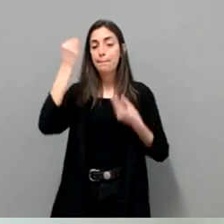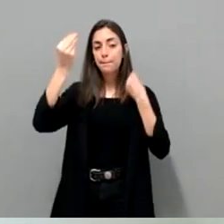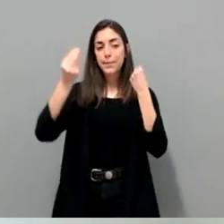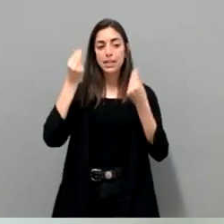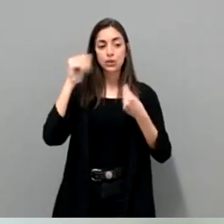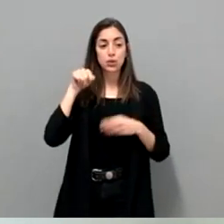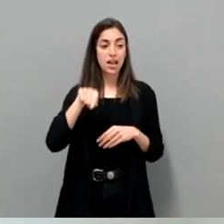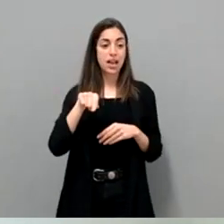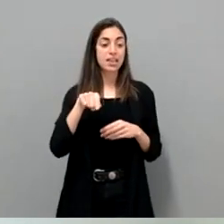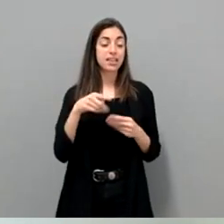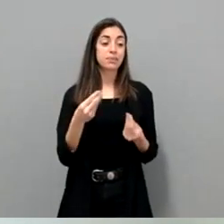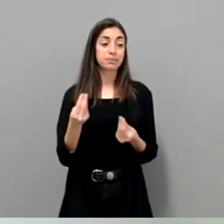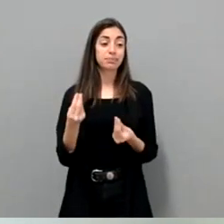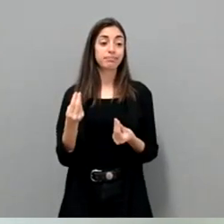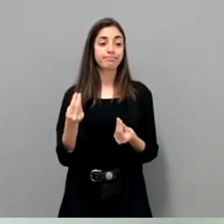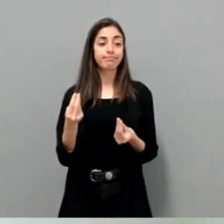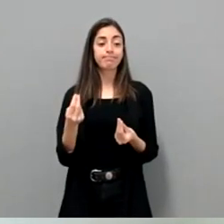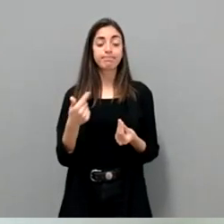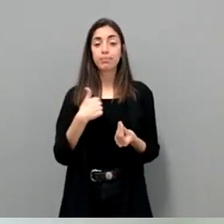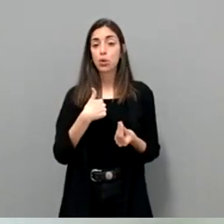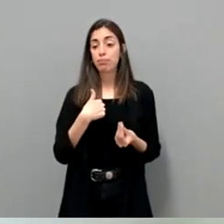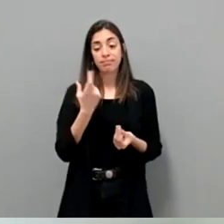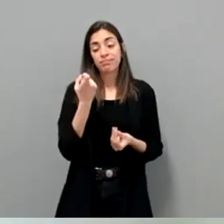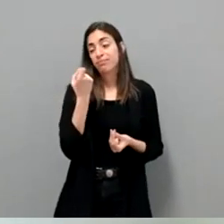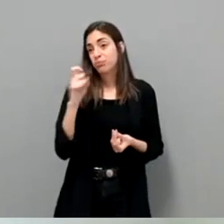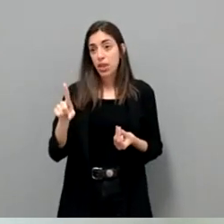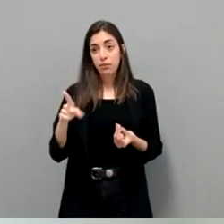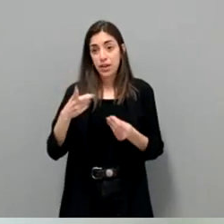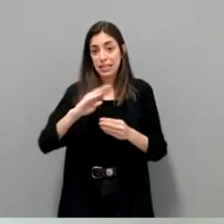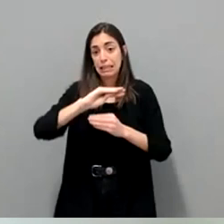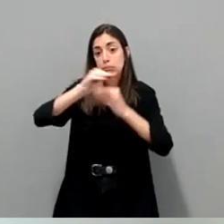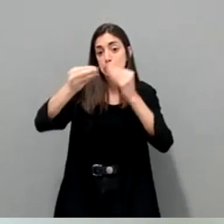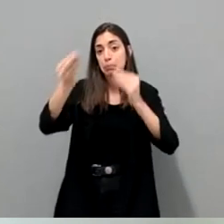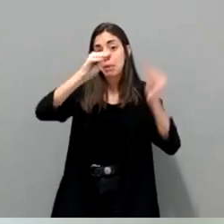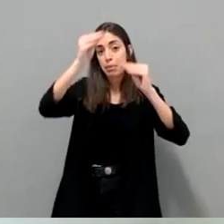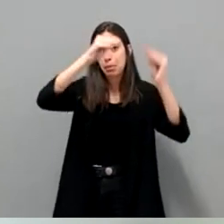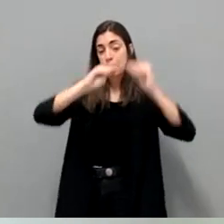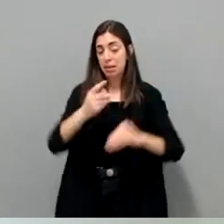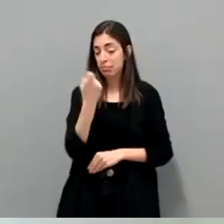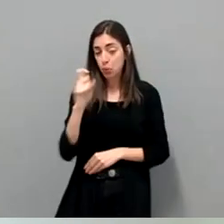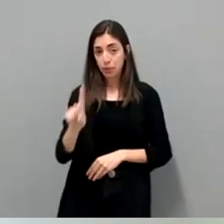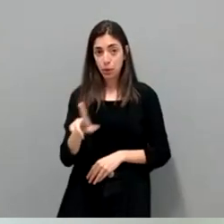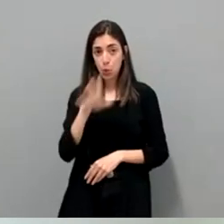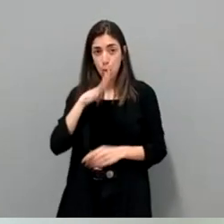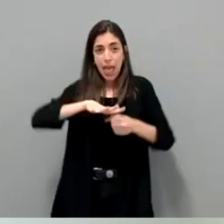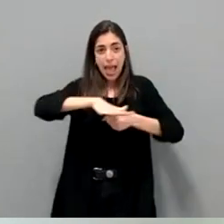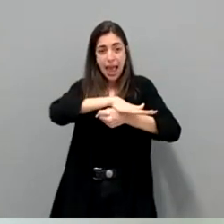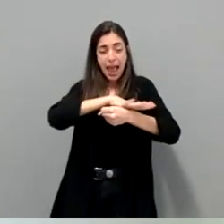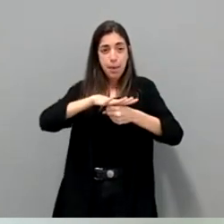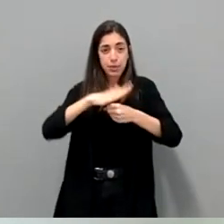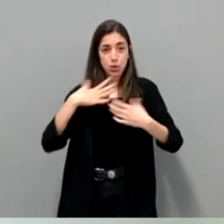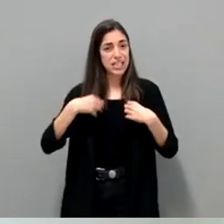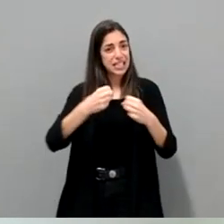aquí no, yo creo que ya no hace falta ya más añadir, porque en el ámbito de la